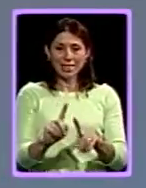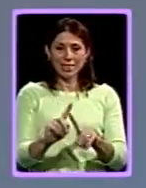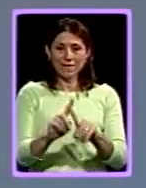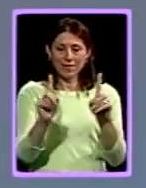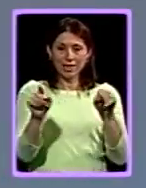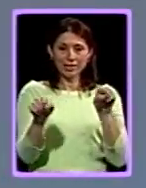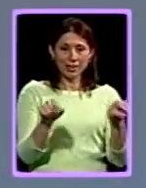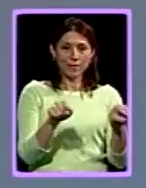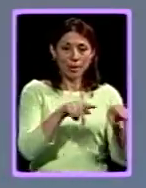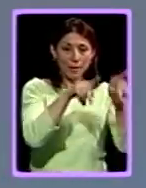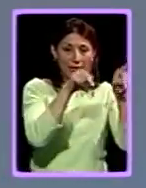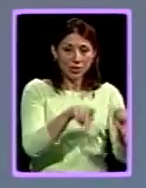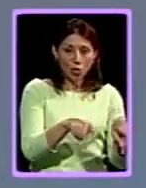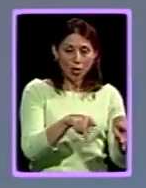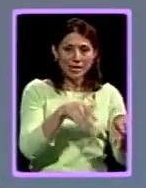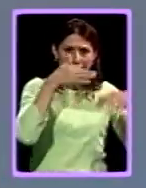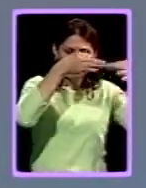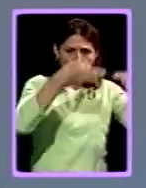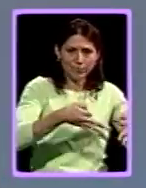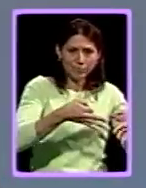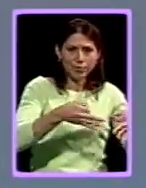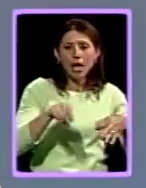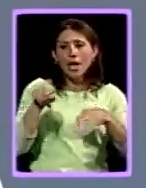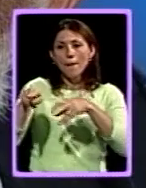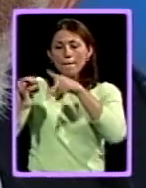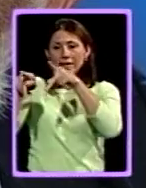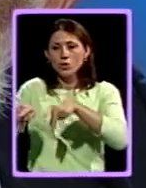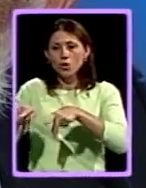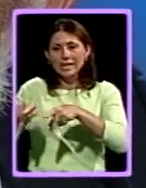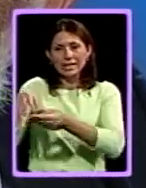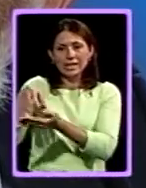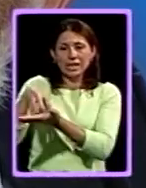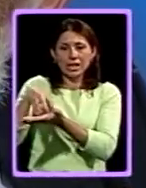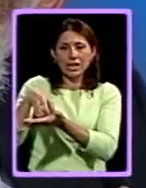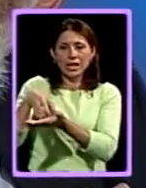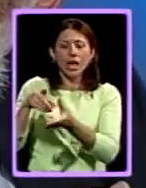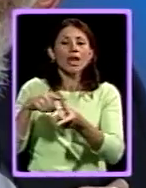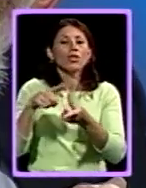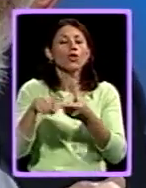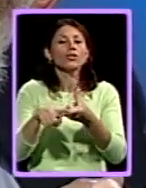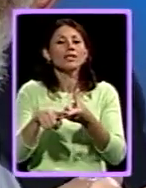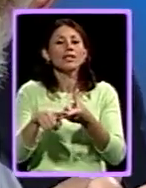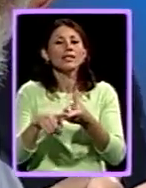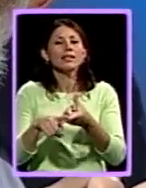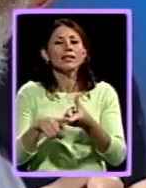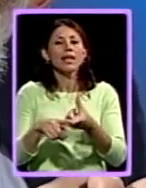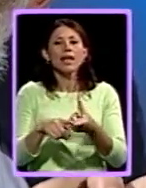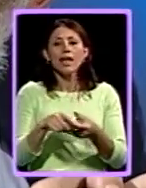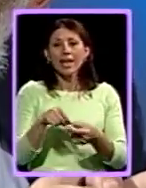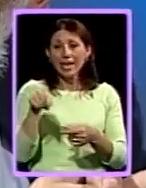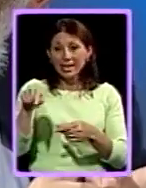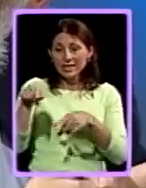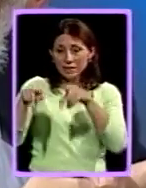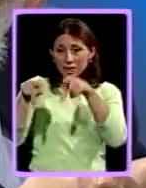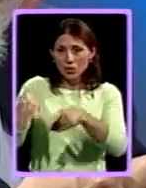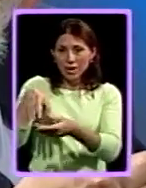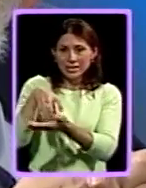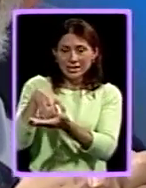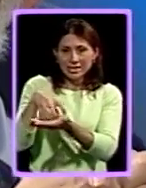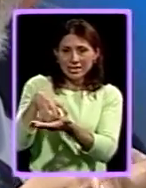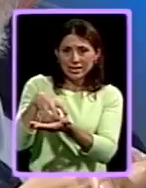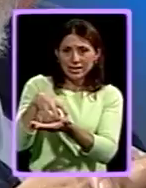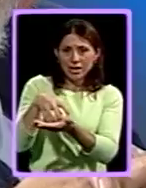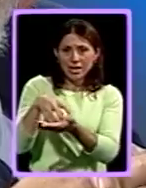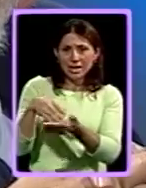y aquellos que estaban indecisos todavía. Y entonces más bien el punto era que esos indecisos hacia el